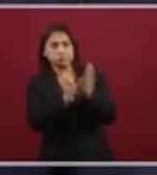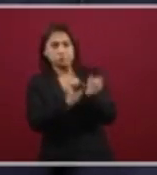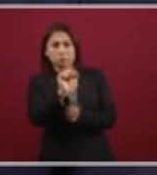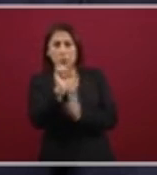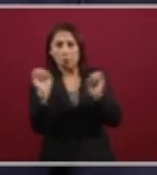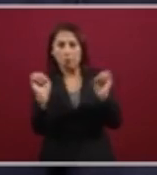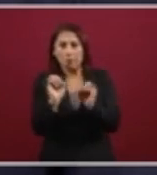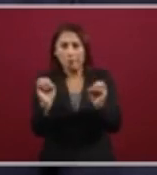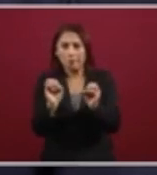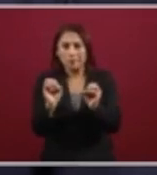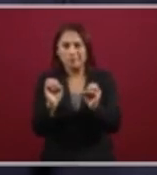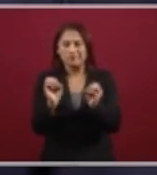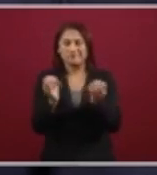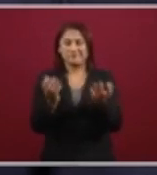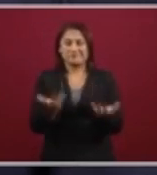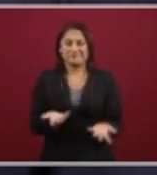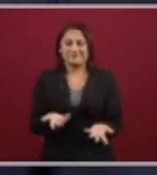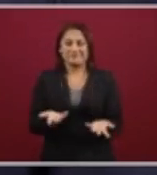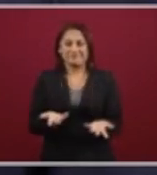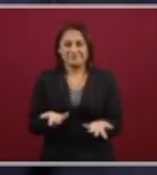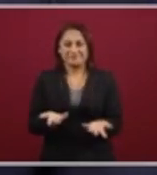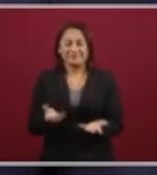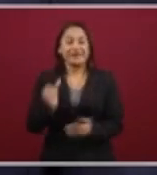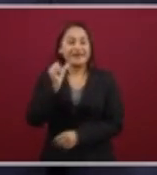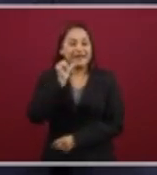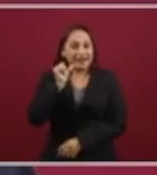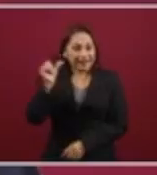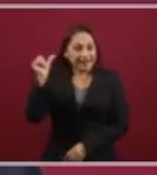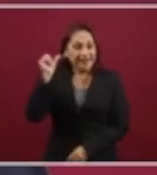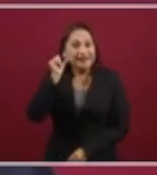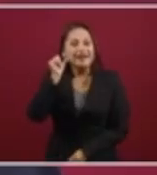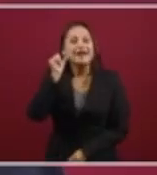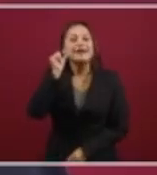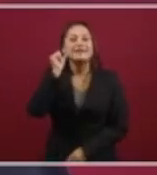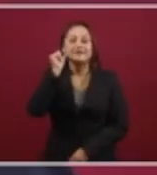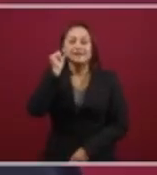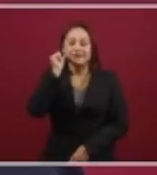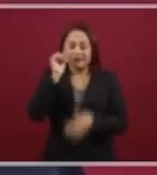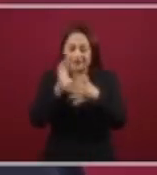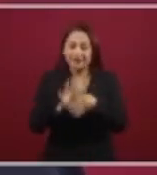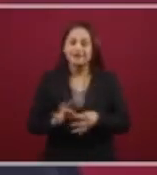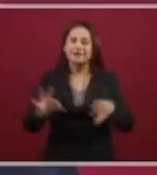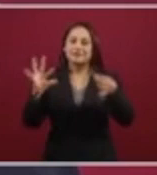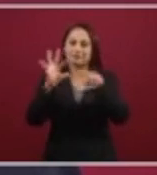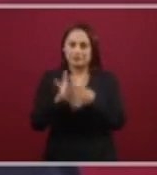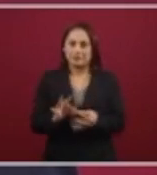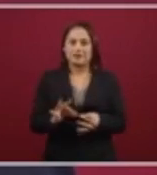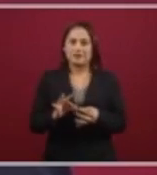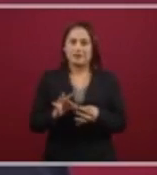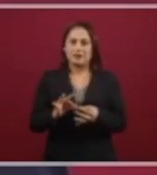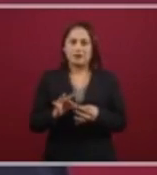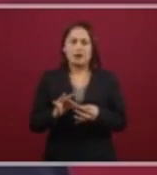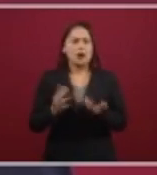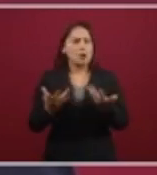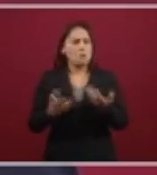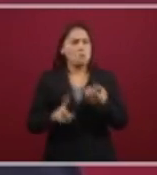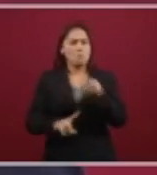Entonces, de eso hablamos ayer, y no es pelearnos